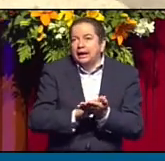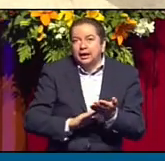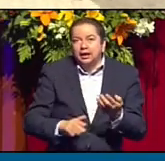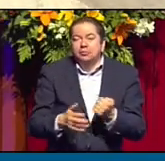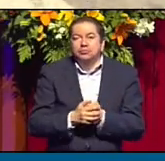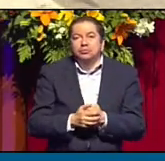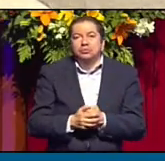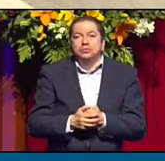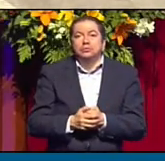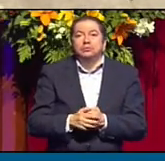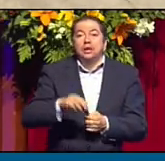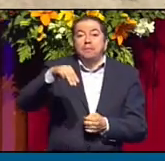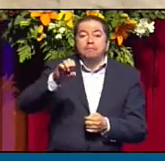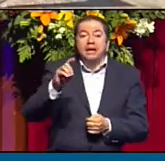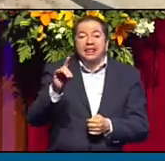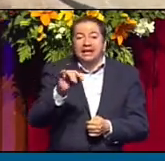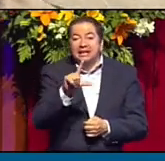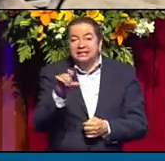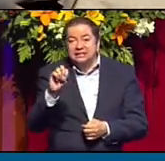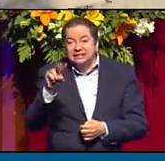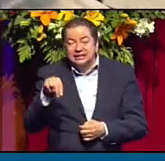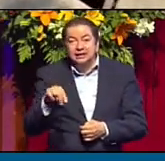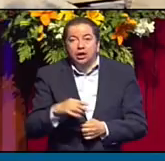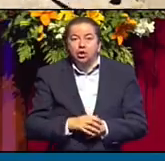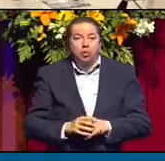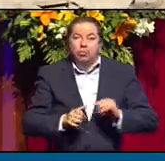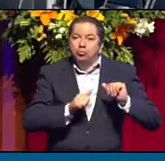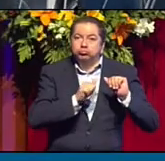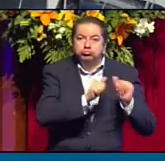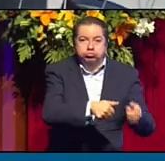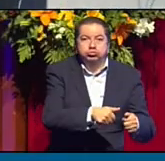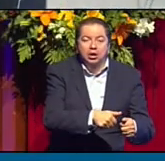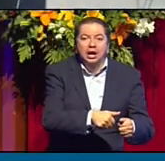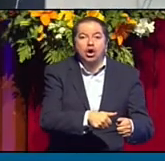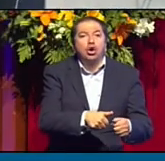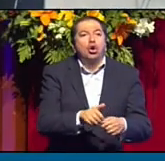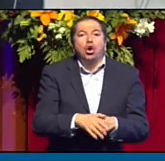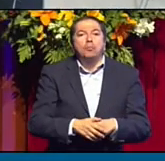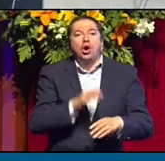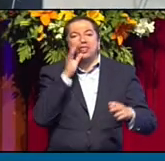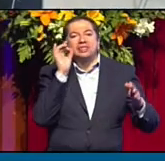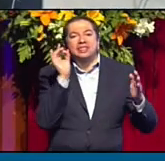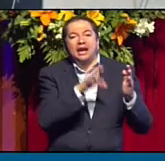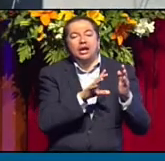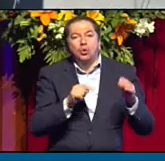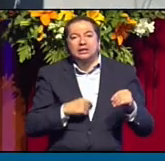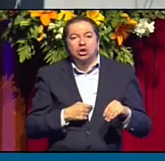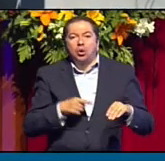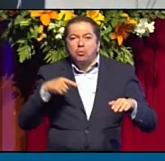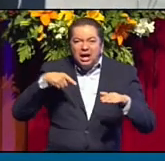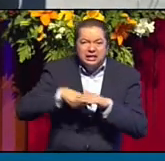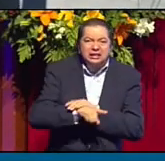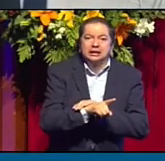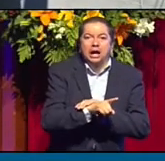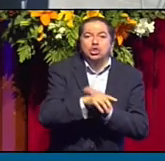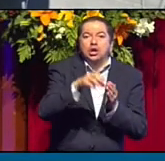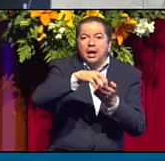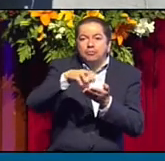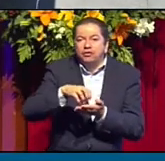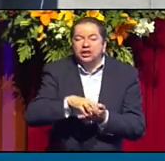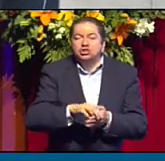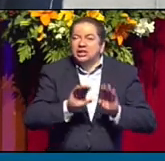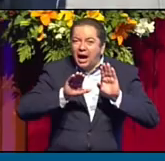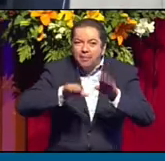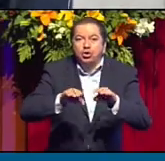nuevamente, el de Medellín, cómo derrotaron a la delincuencia metiéndose en las poblaciones, apoyando la cultura, apoyando la